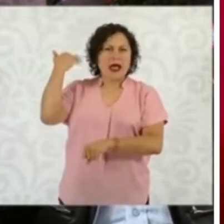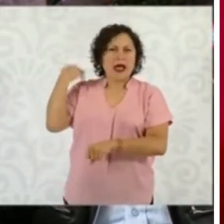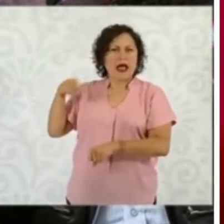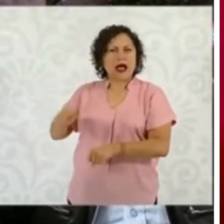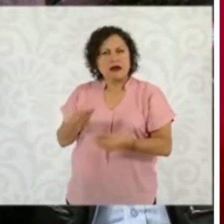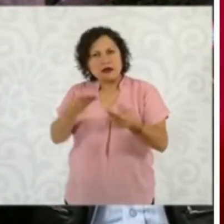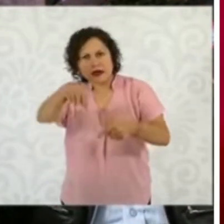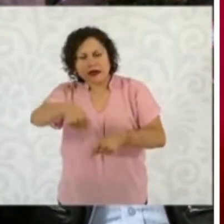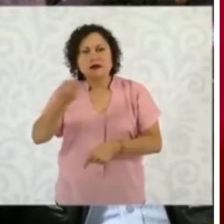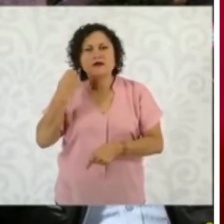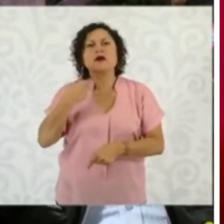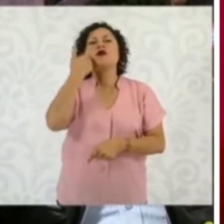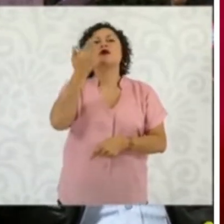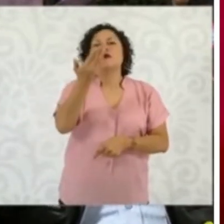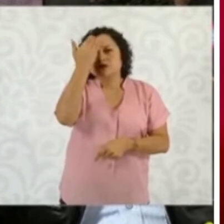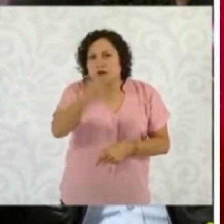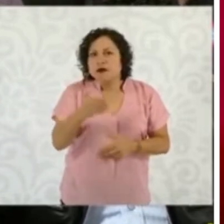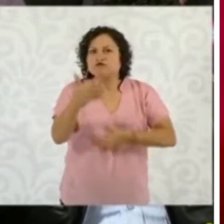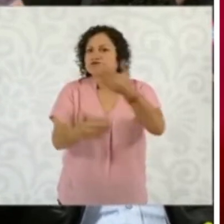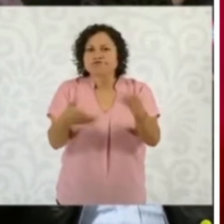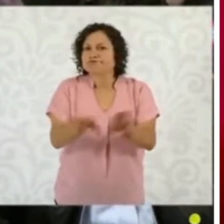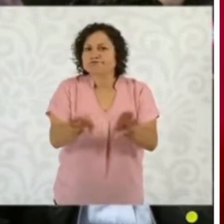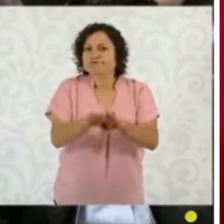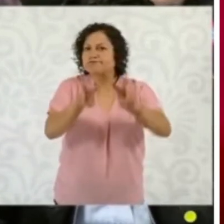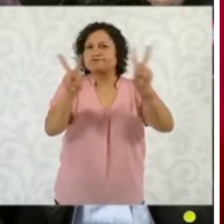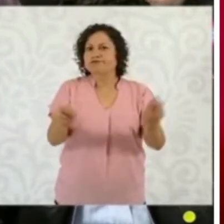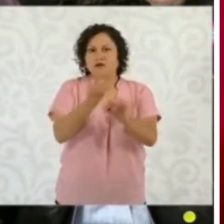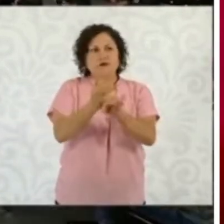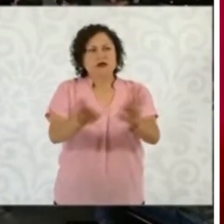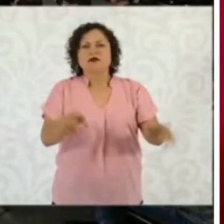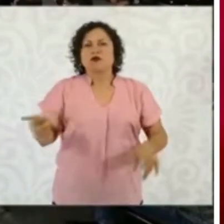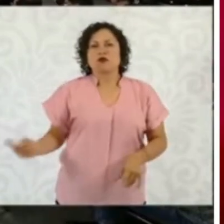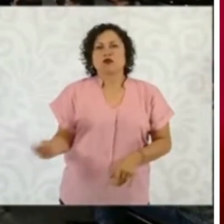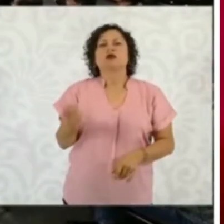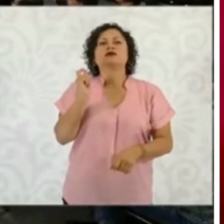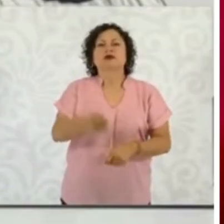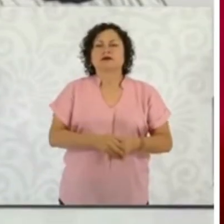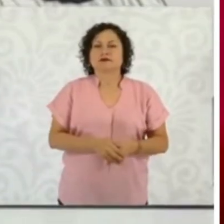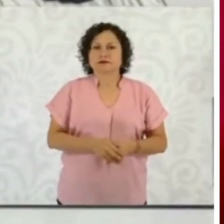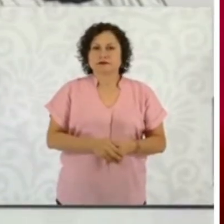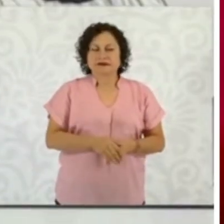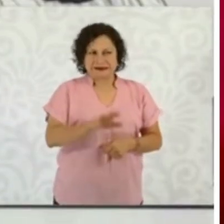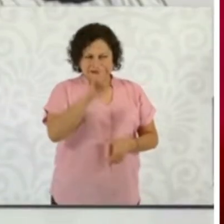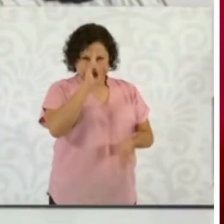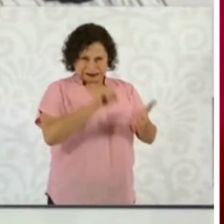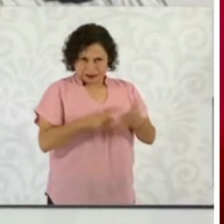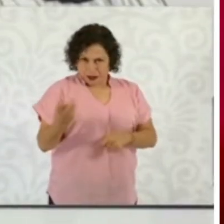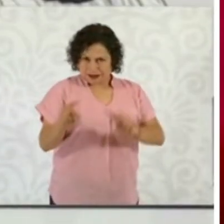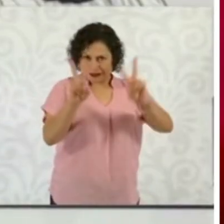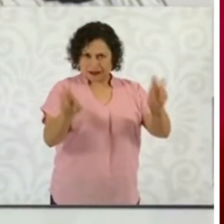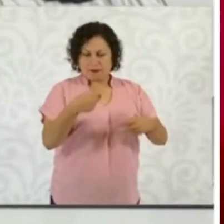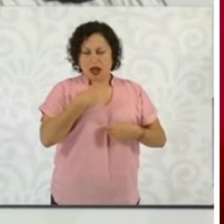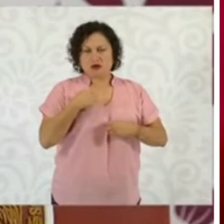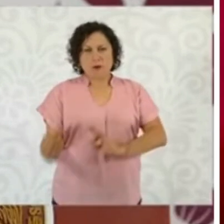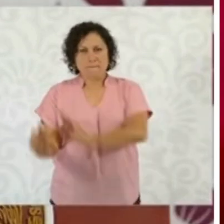seguimiento, el avance que se tiene en torno a este asunto, si se ha informado respecto de estas Incluso creo que atendí personalmente en una gira. Sí.